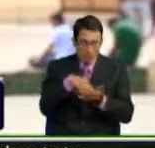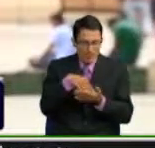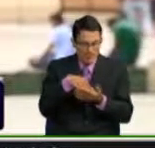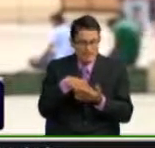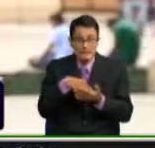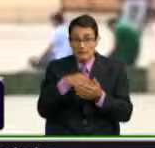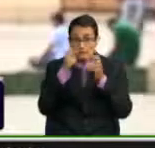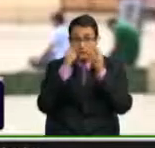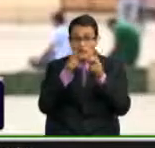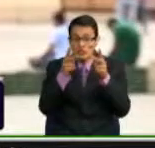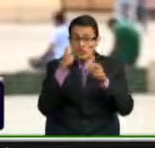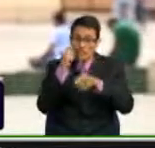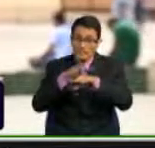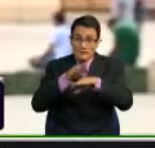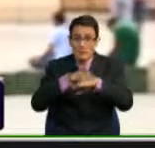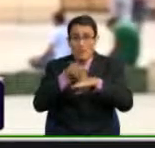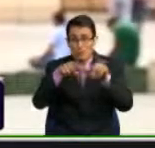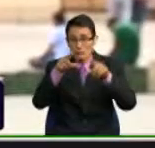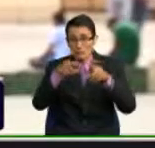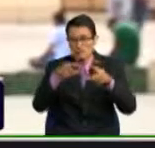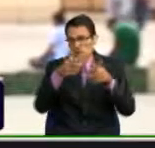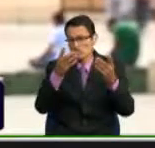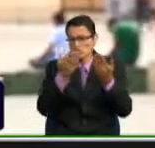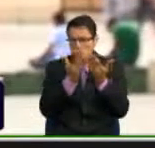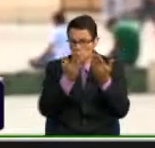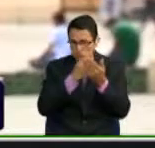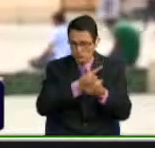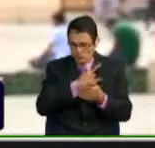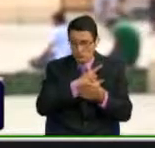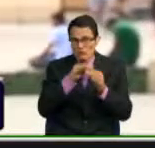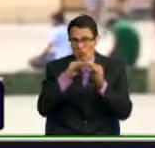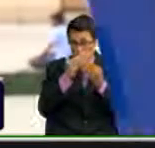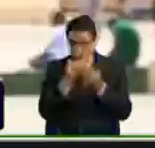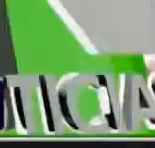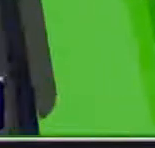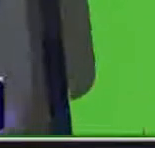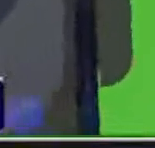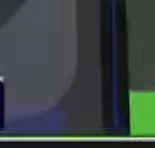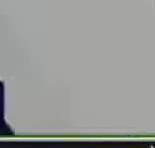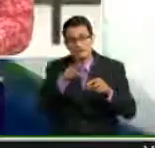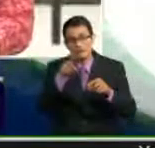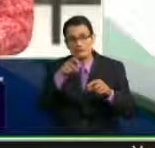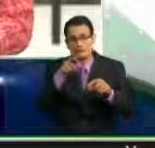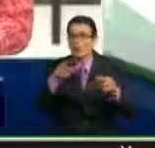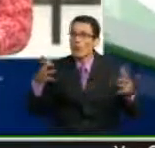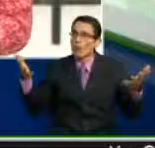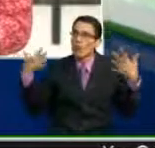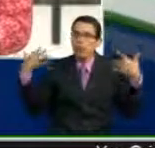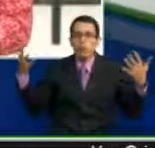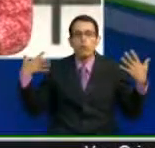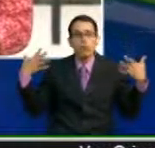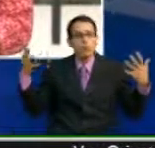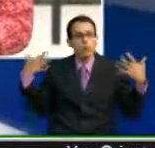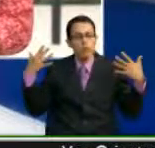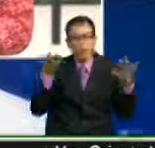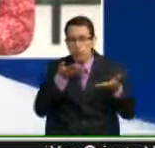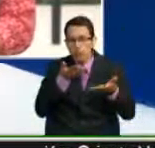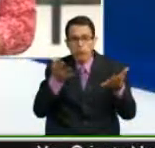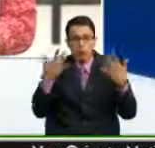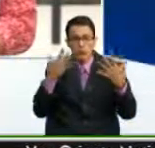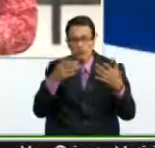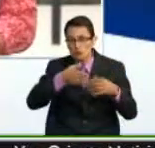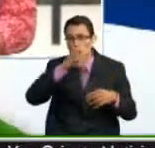las personas que están en salones, ya sea de la universidad o de los colegios, tengan zonas bastante ventiladas y preferiblemente estén